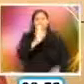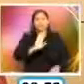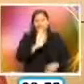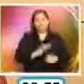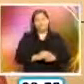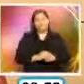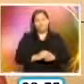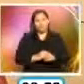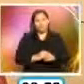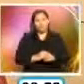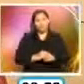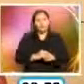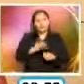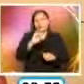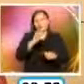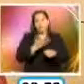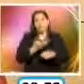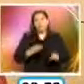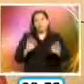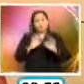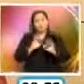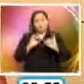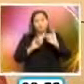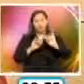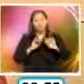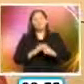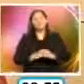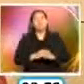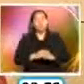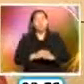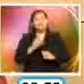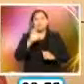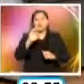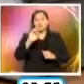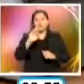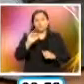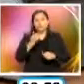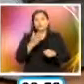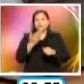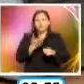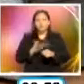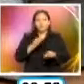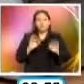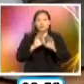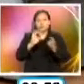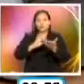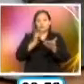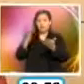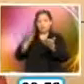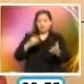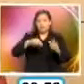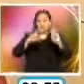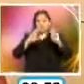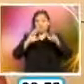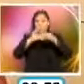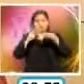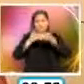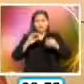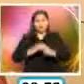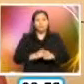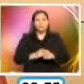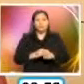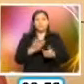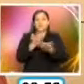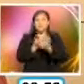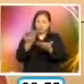sí tiene mucha importancia. Ok. Pues Cora Maravillas, muchísimas gracias por hablarnos de este tema. Te Al agradecemos contrario, muchas mucho gracias a ti. y pues